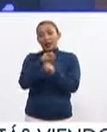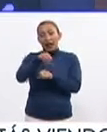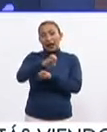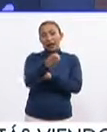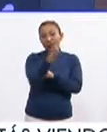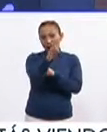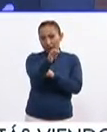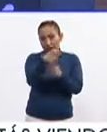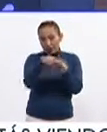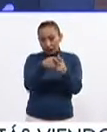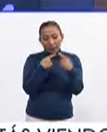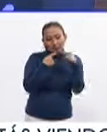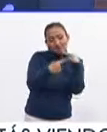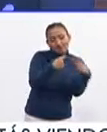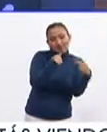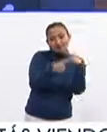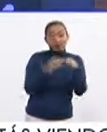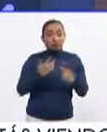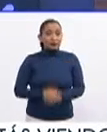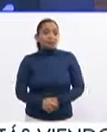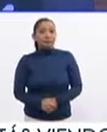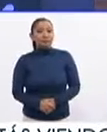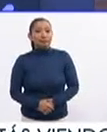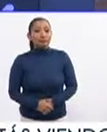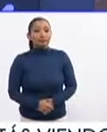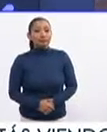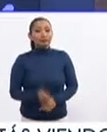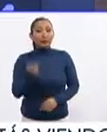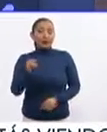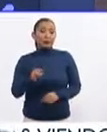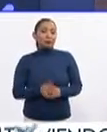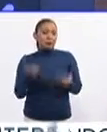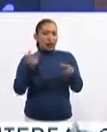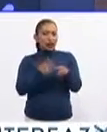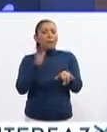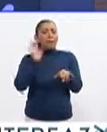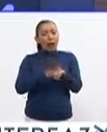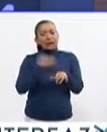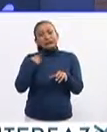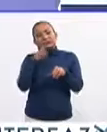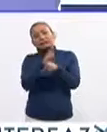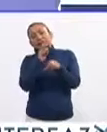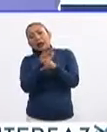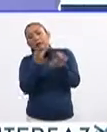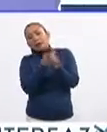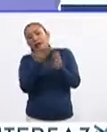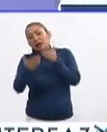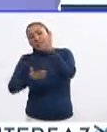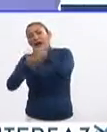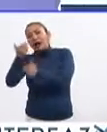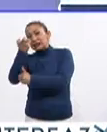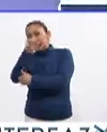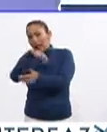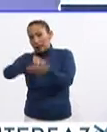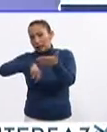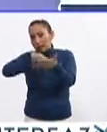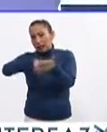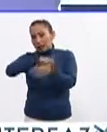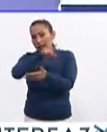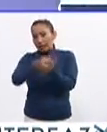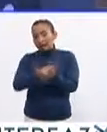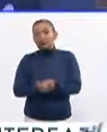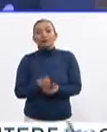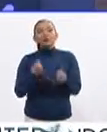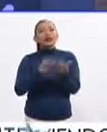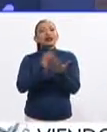es enero y febrero a darse estas circunstancias. Claro, así es, pues seguiremos dándole seguimiento al curso que lleve esta reforma.